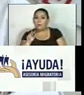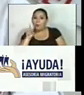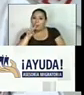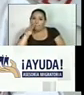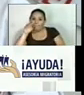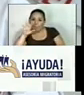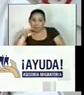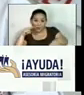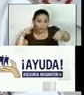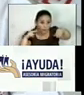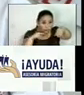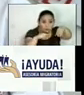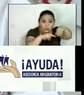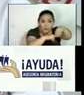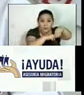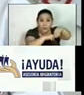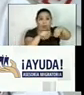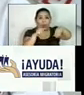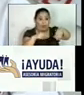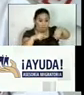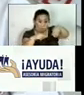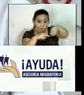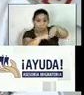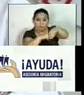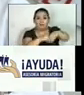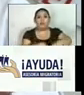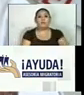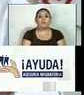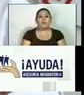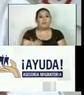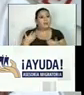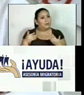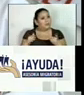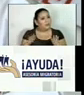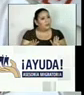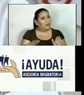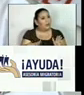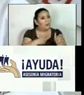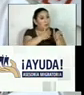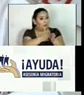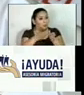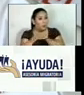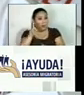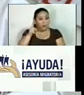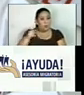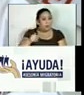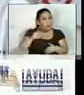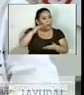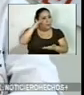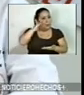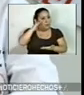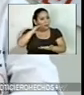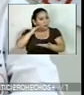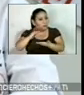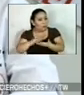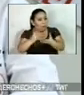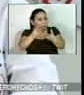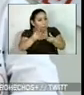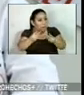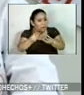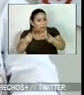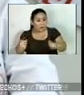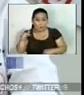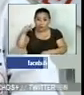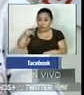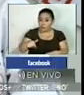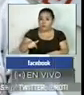pacientes diarios en quimioterapia. Ya veníamos bajando del año pasado, pero en este momento, en este